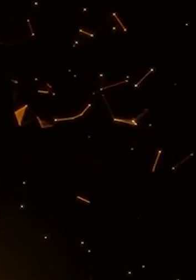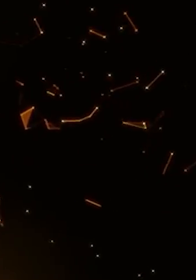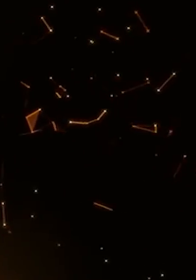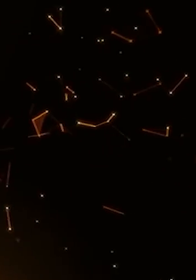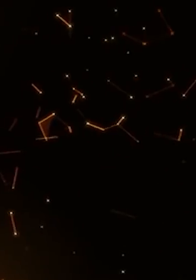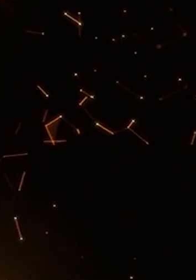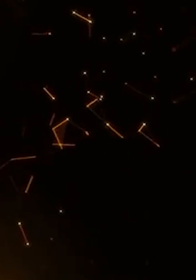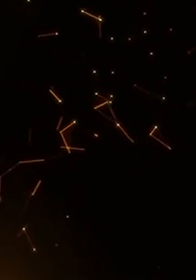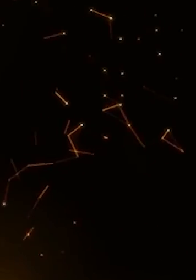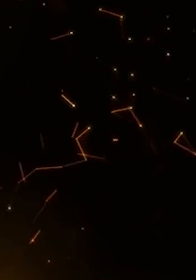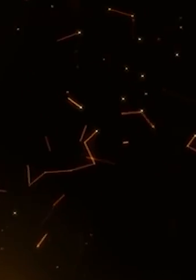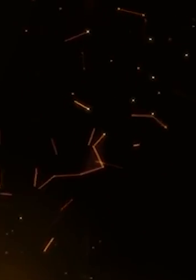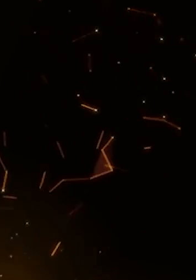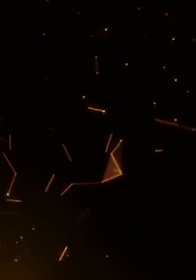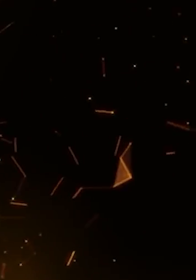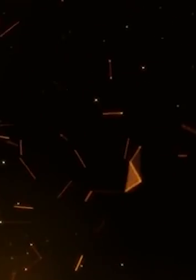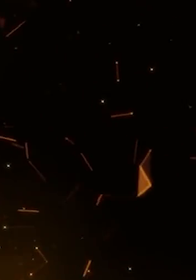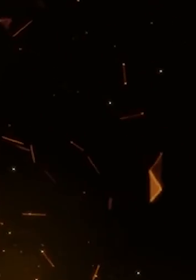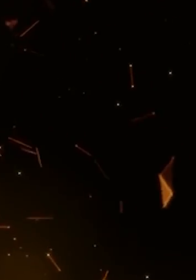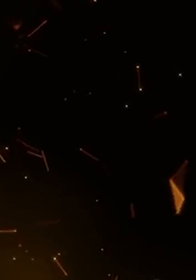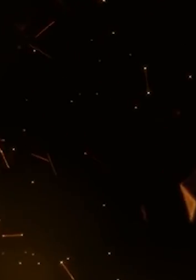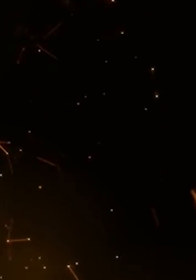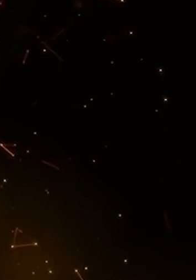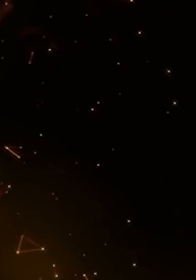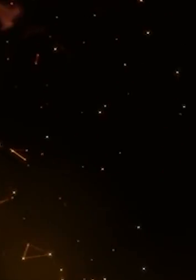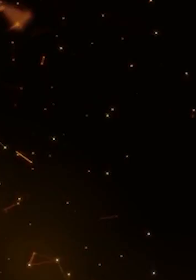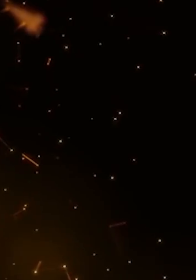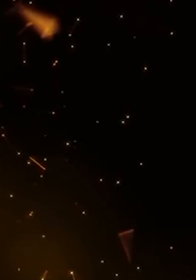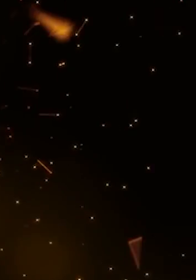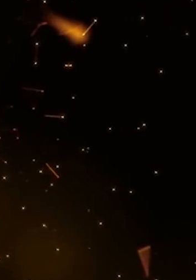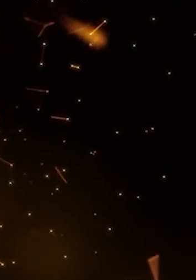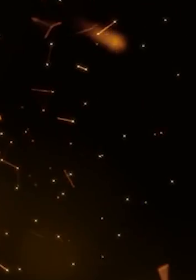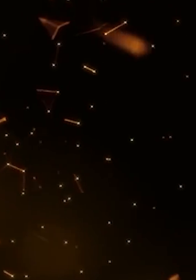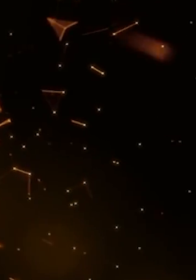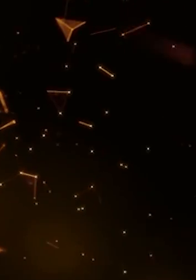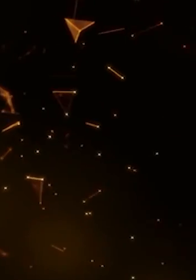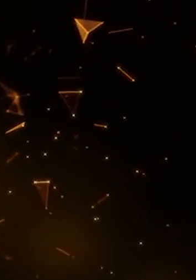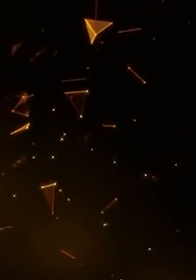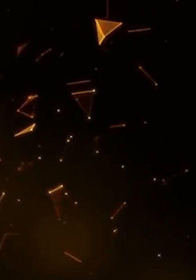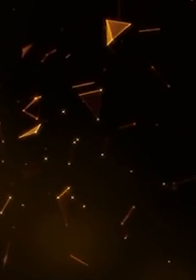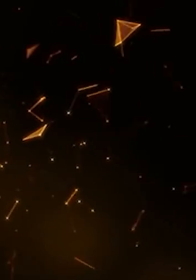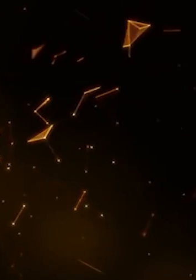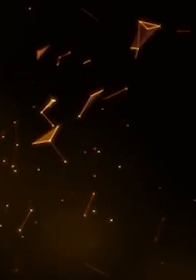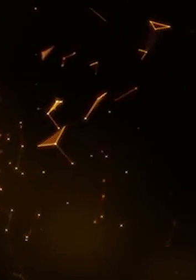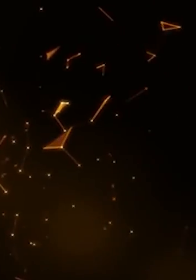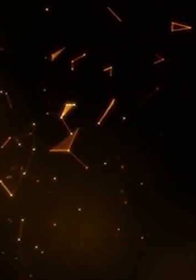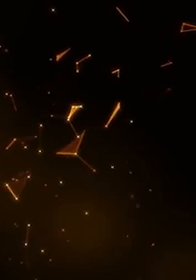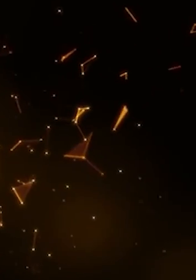Más en www.gdlpost.com.